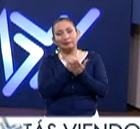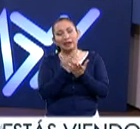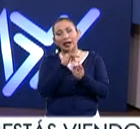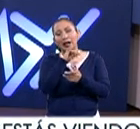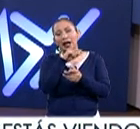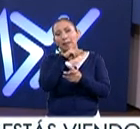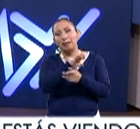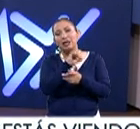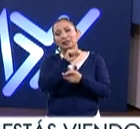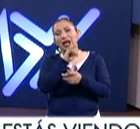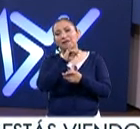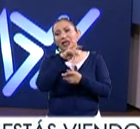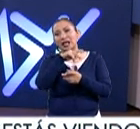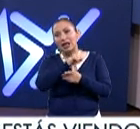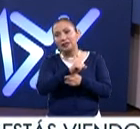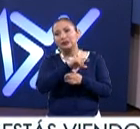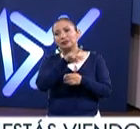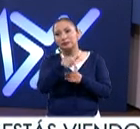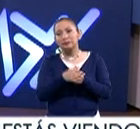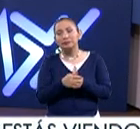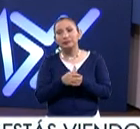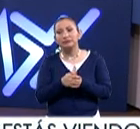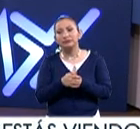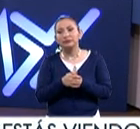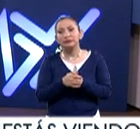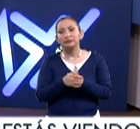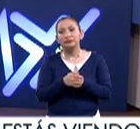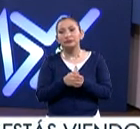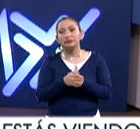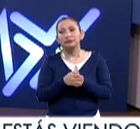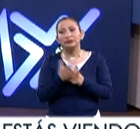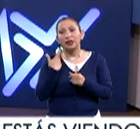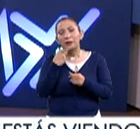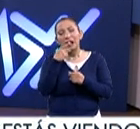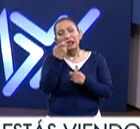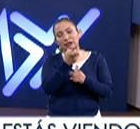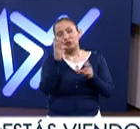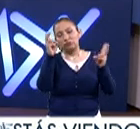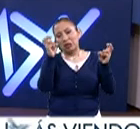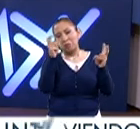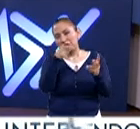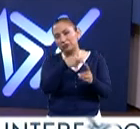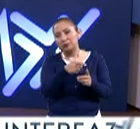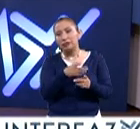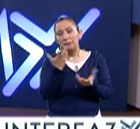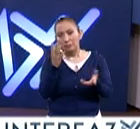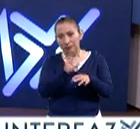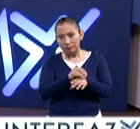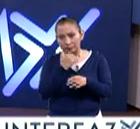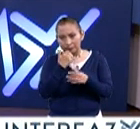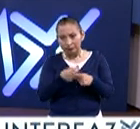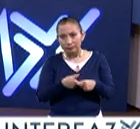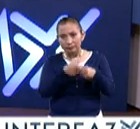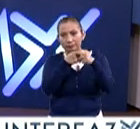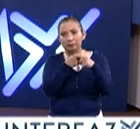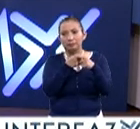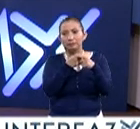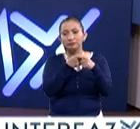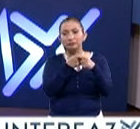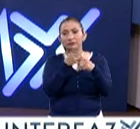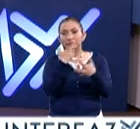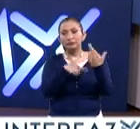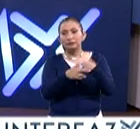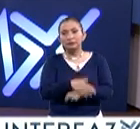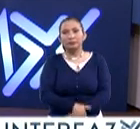Jaime Sabines también posterior, que era inevitable que hablara de estos aspectos. En fin, permítanos hacer una pausa, Javier,